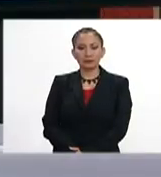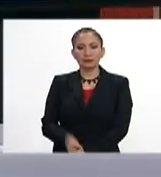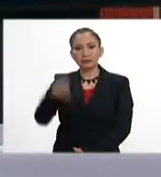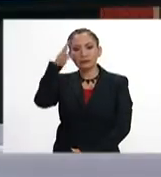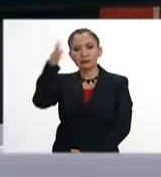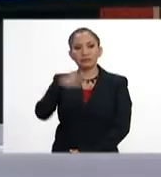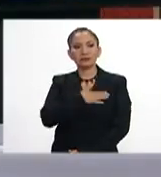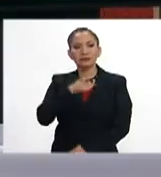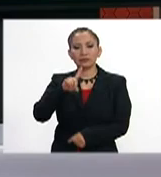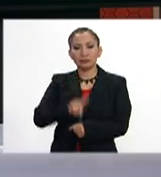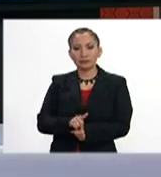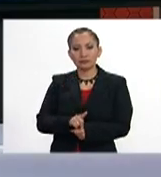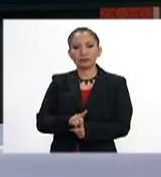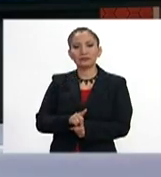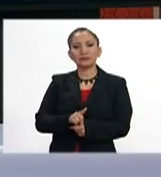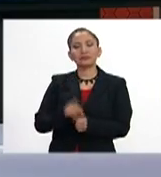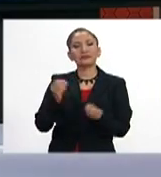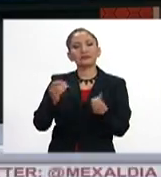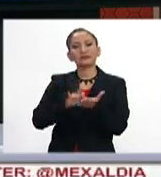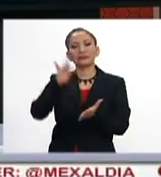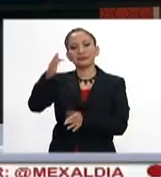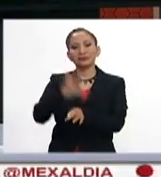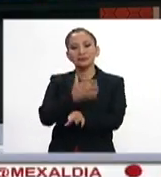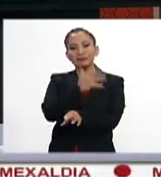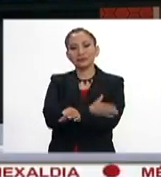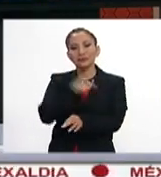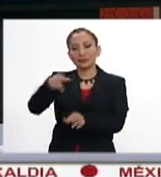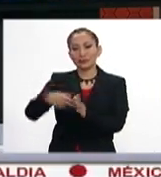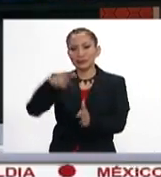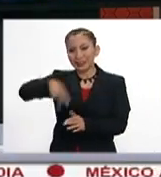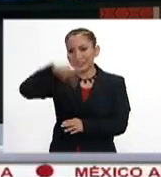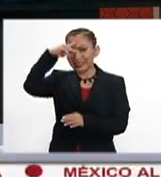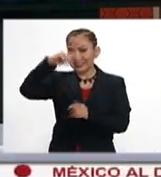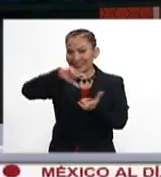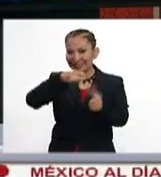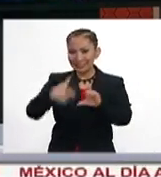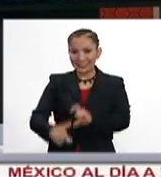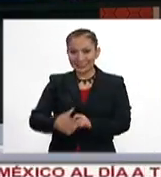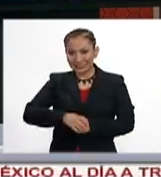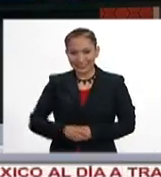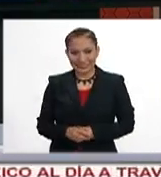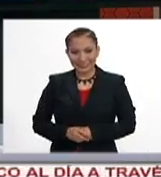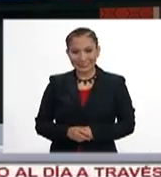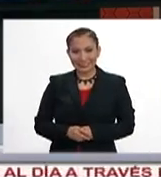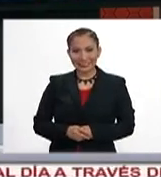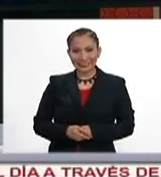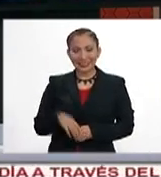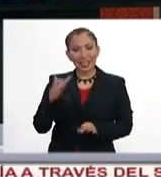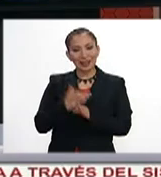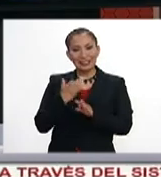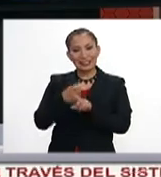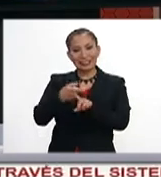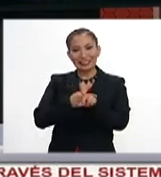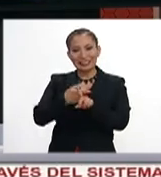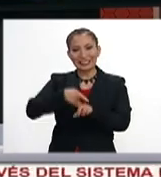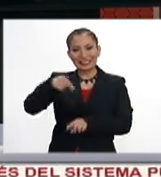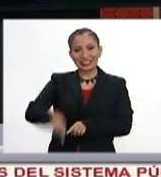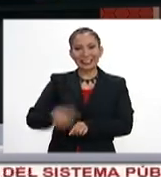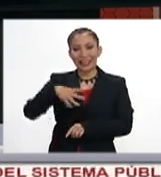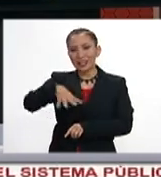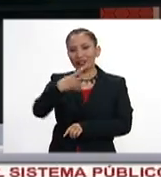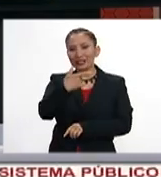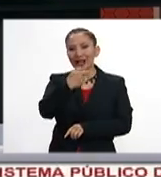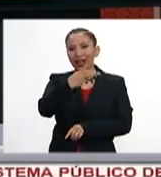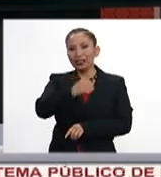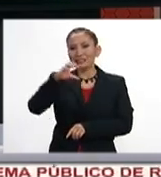¿Qué tal? Muy buenos días. Muchas gracias por acompañarnos en una edición más de México al Día. En este momento la temperatura